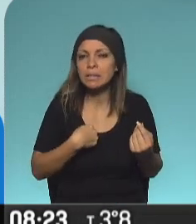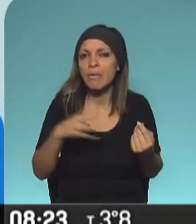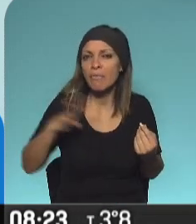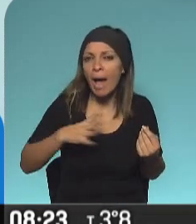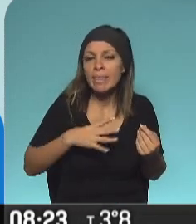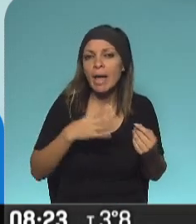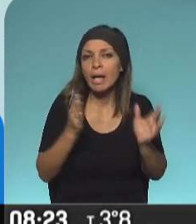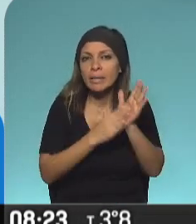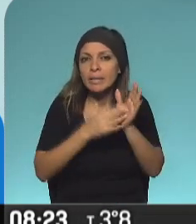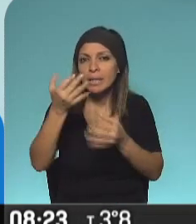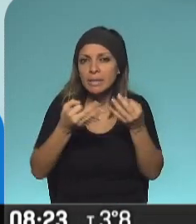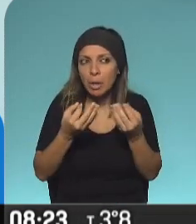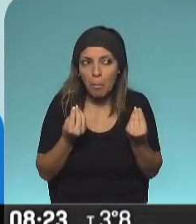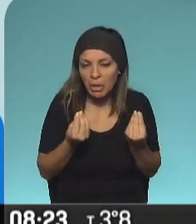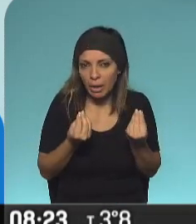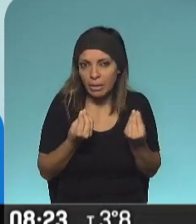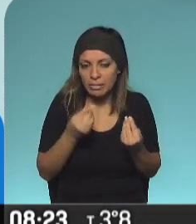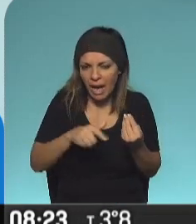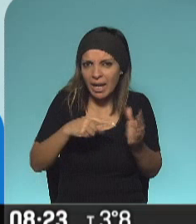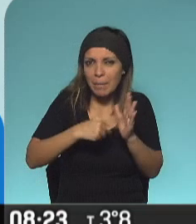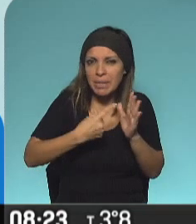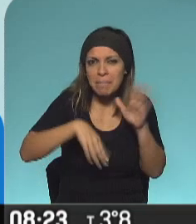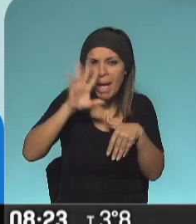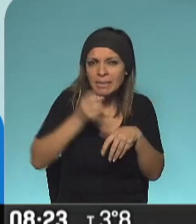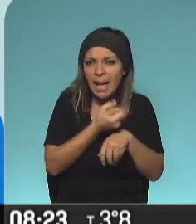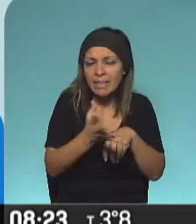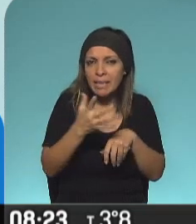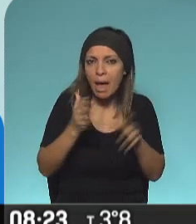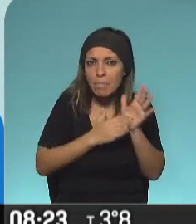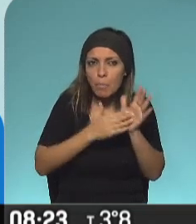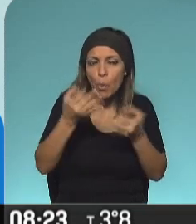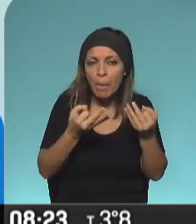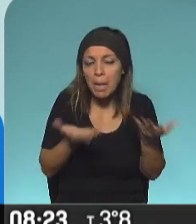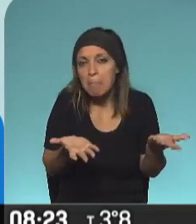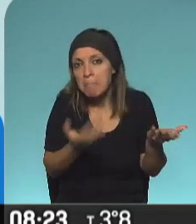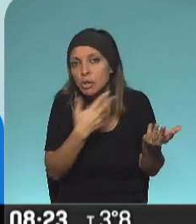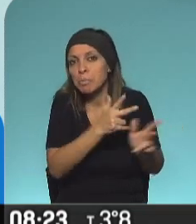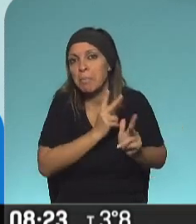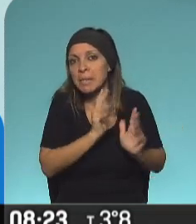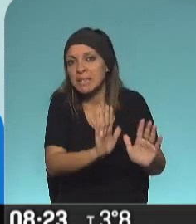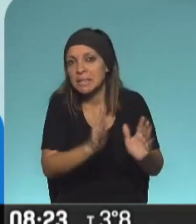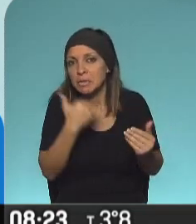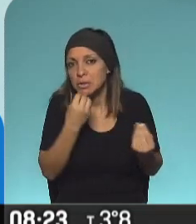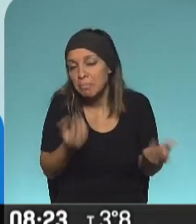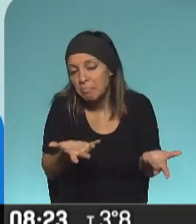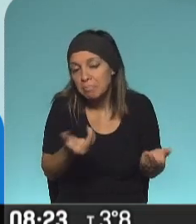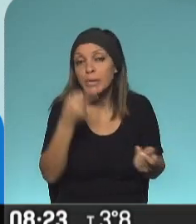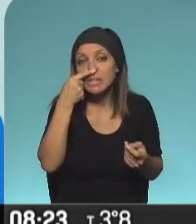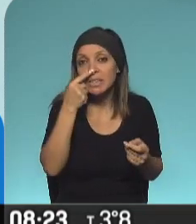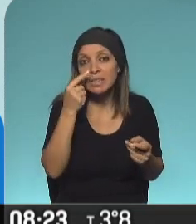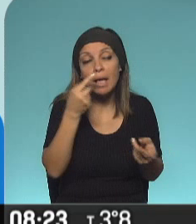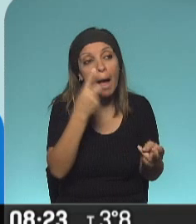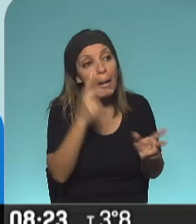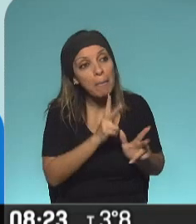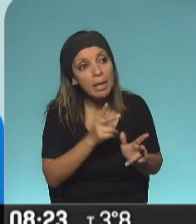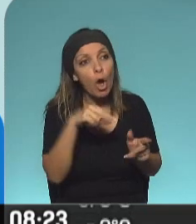porque somos la jurisdicción que mayor cantidad de testeos masivos estamos haciendo. Pero en todo caso, siempre es interesante escuchar otras